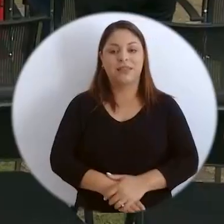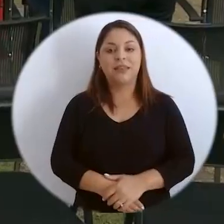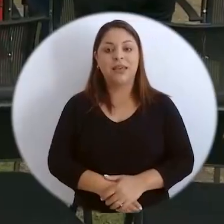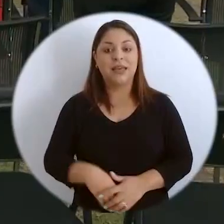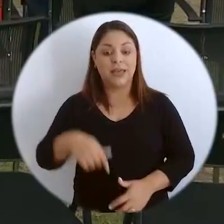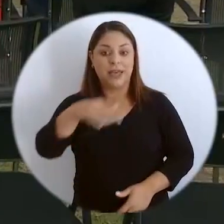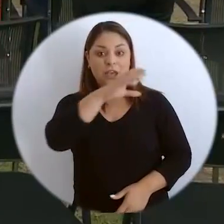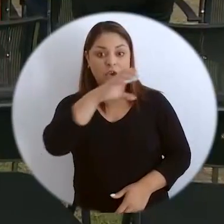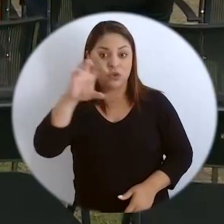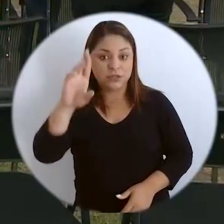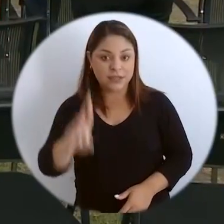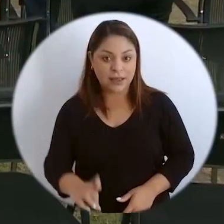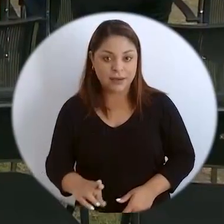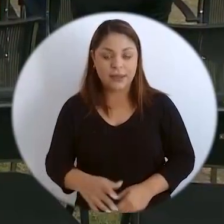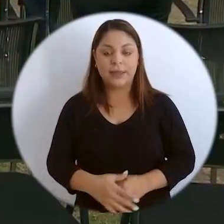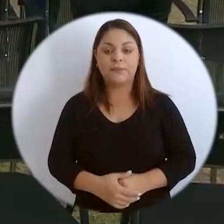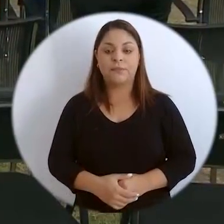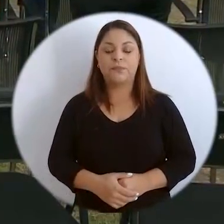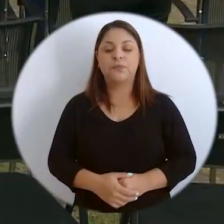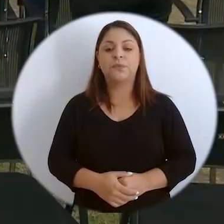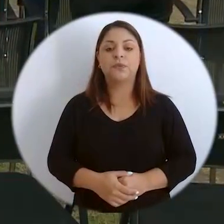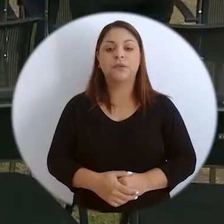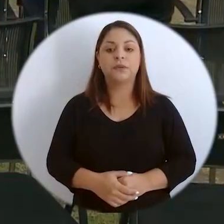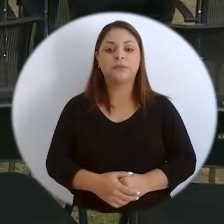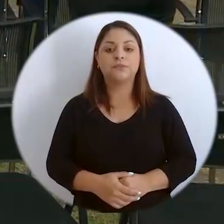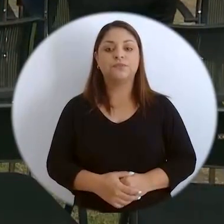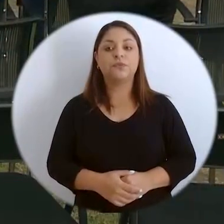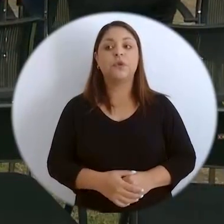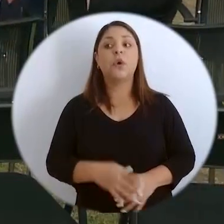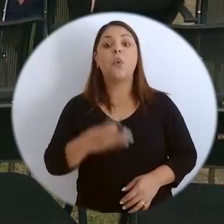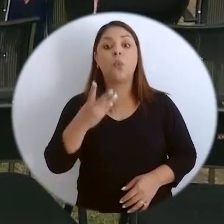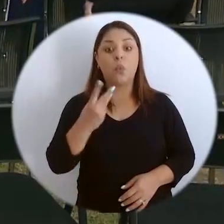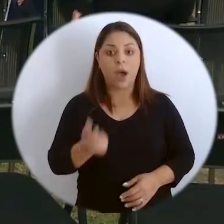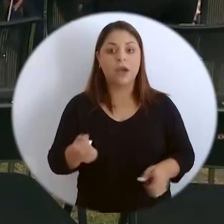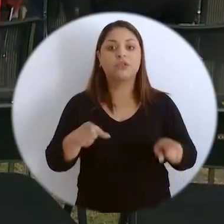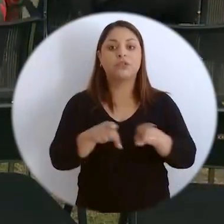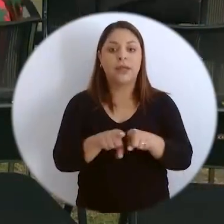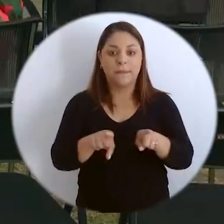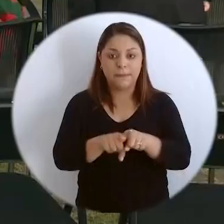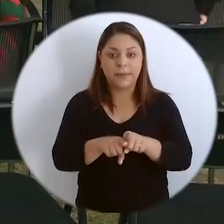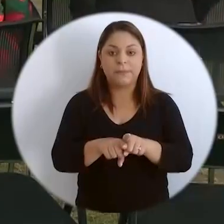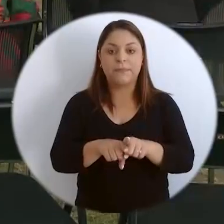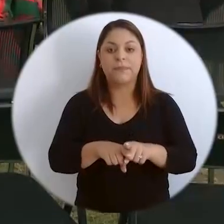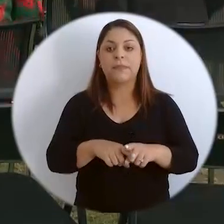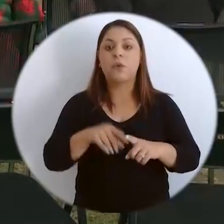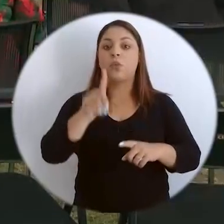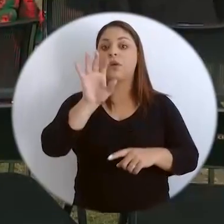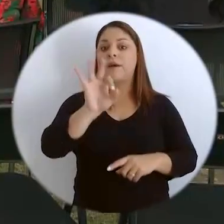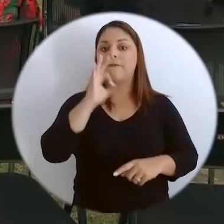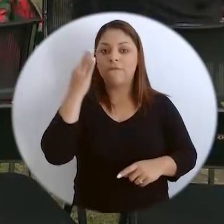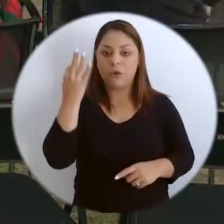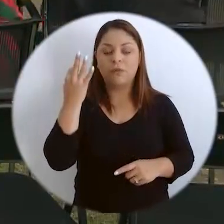Rica, cuanto también por una manera de